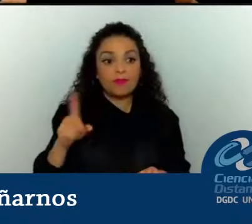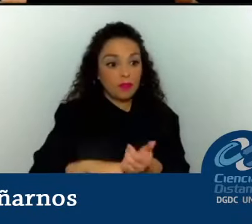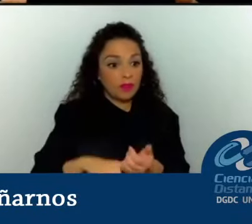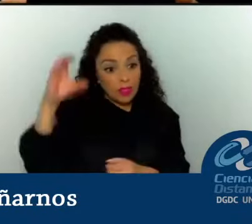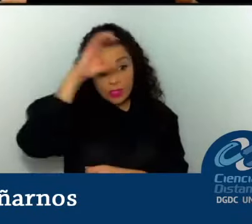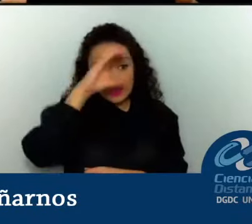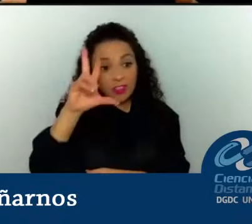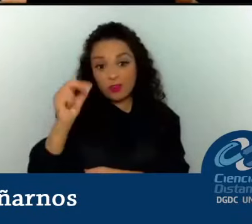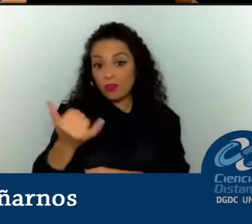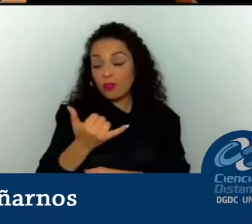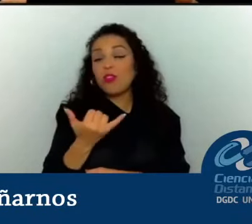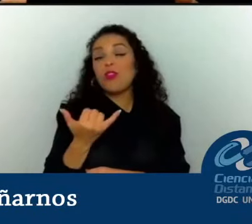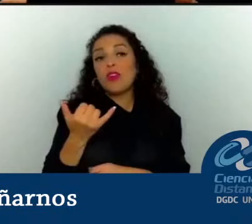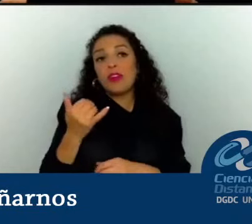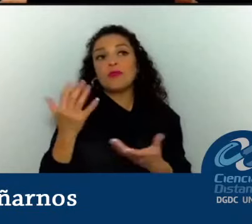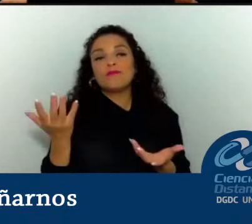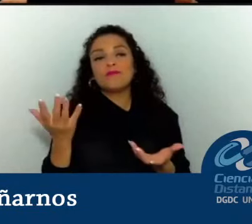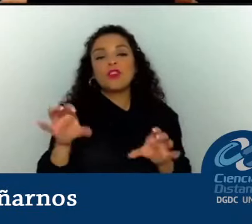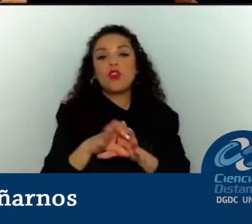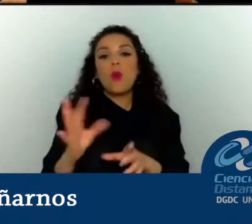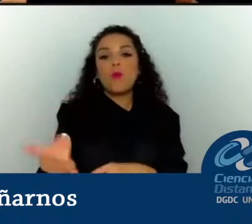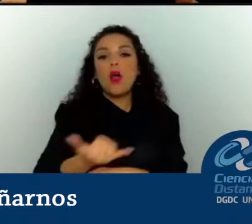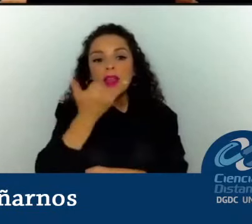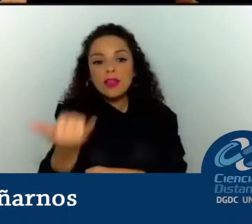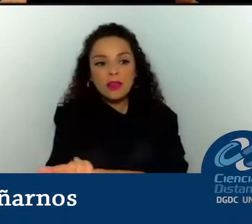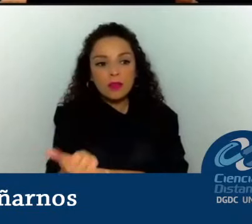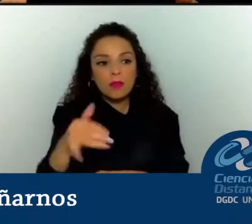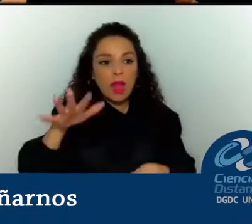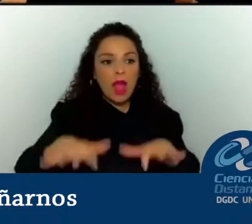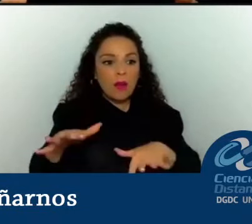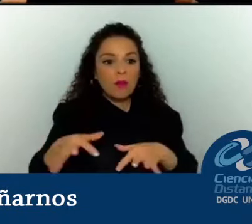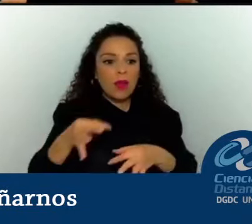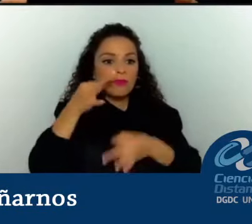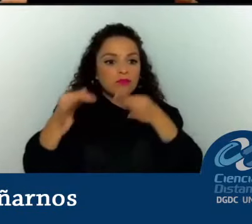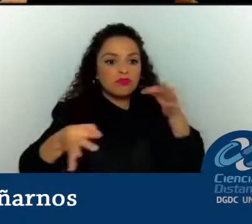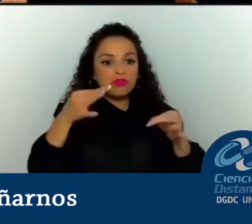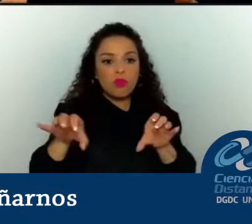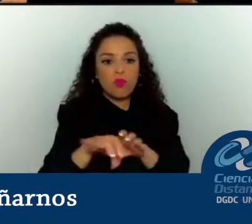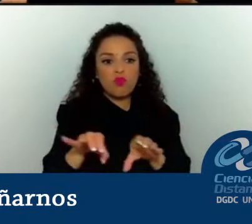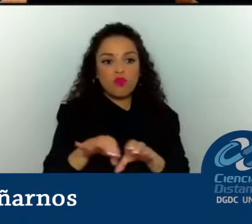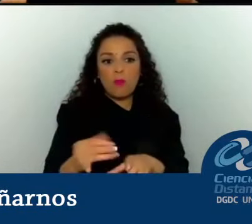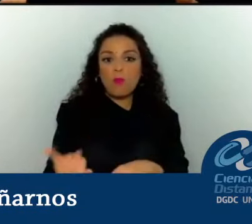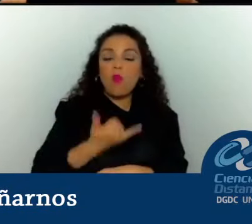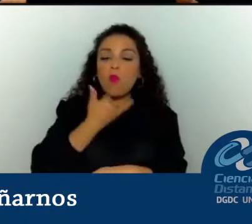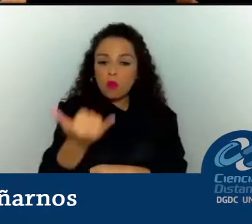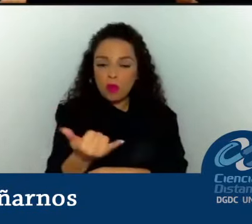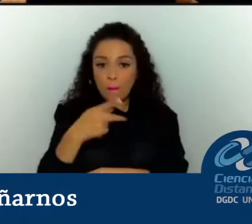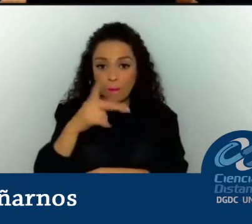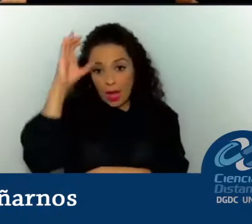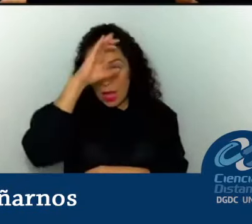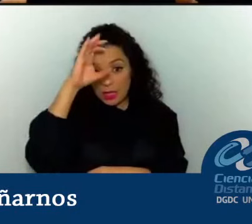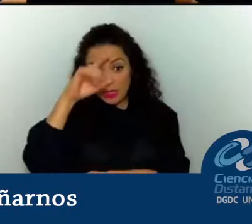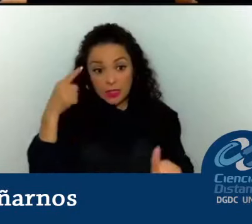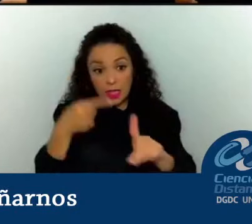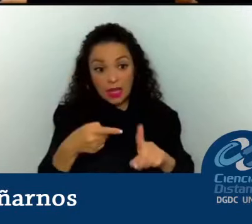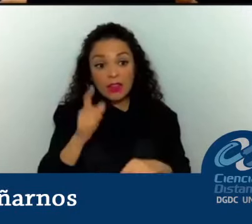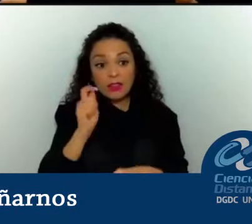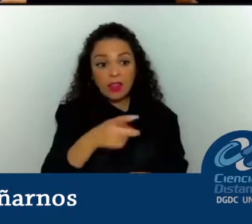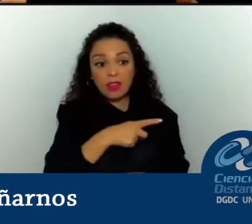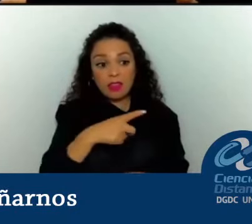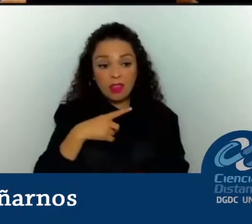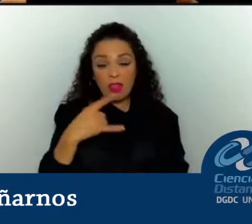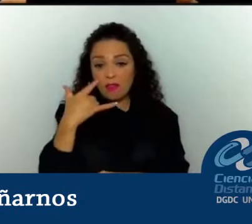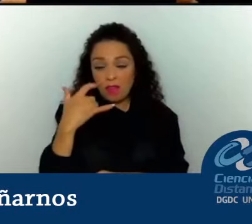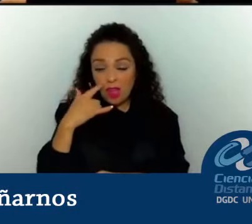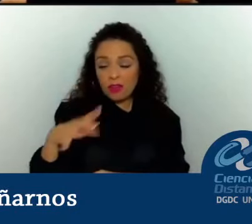cómo se equivoca, bueno, se ha habido mensajes equivocados, cómo la ciencia consiste en trabajo diario, prueba y